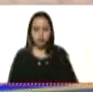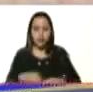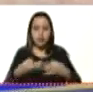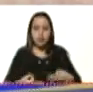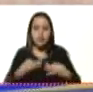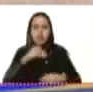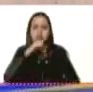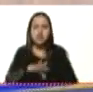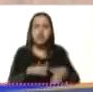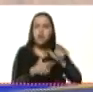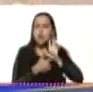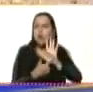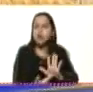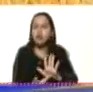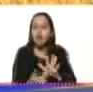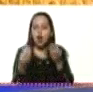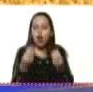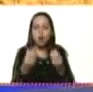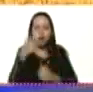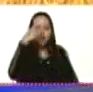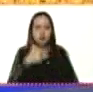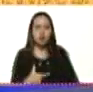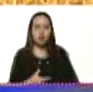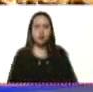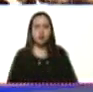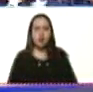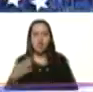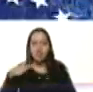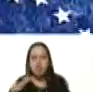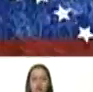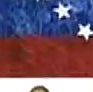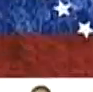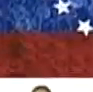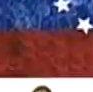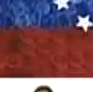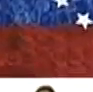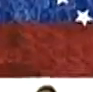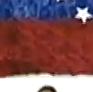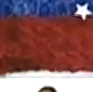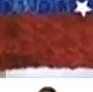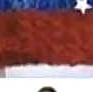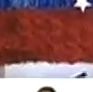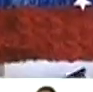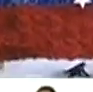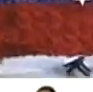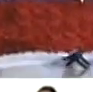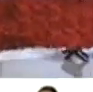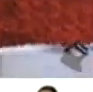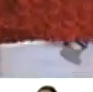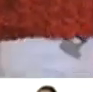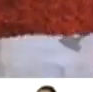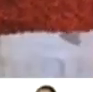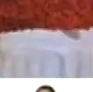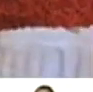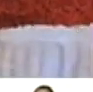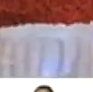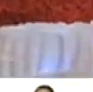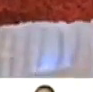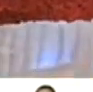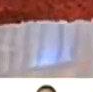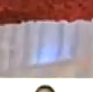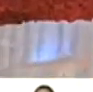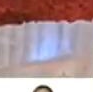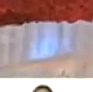enseña lo que hemos sido, de dónde viene nuestra raíz, nuestra esencia, de dónde viene nuestra identidad,